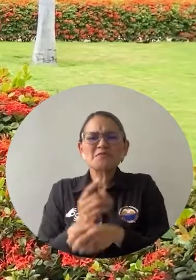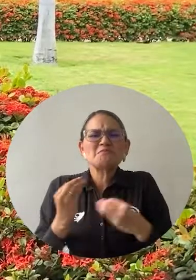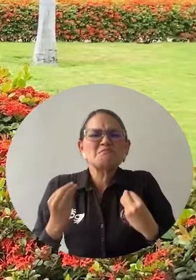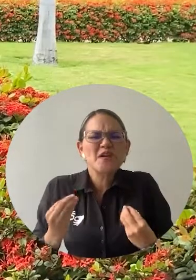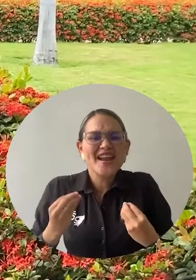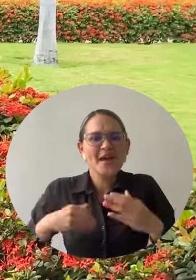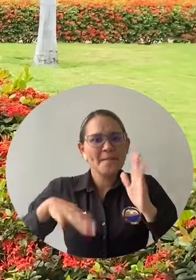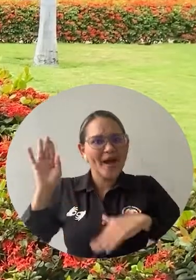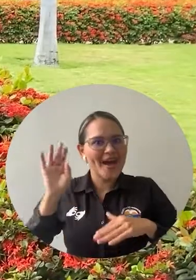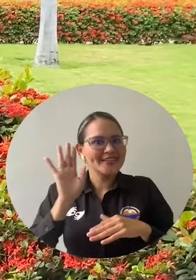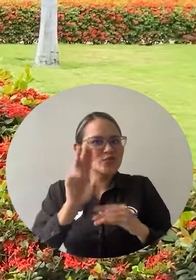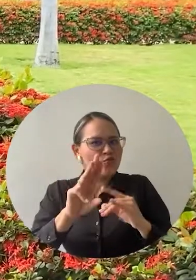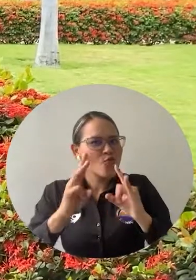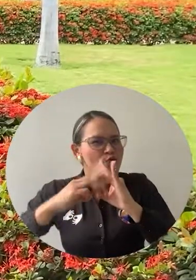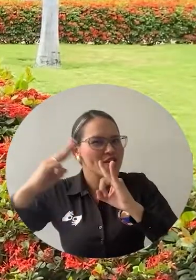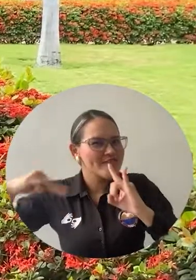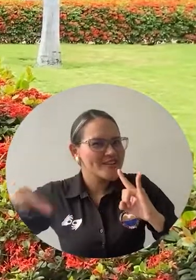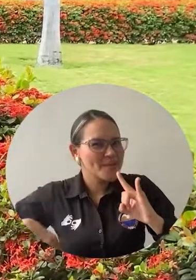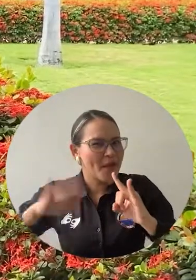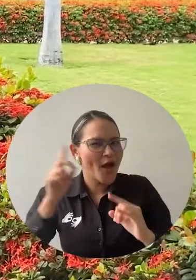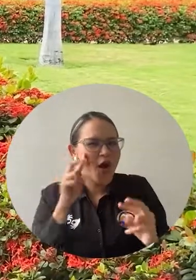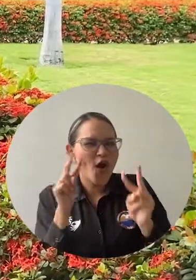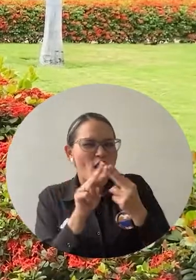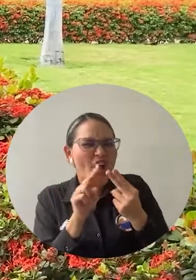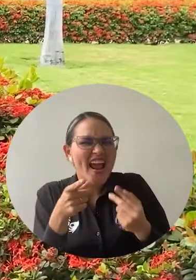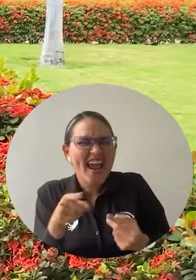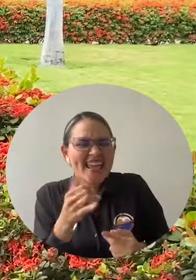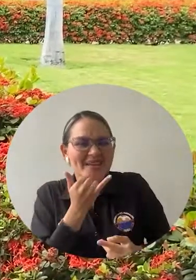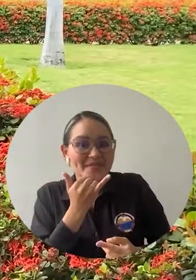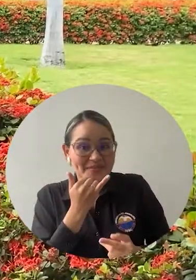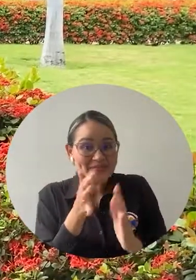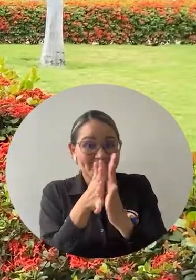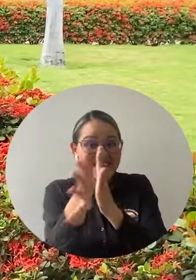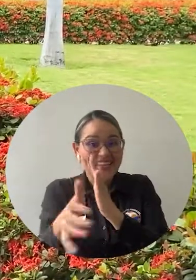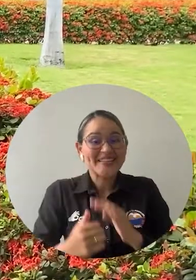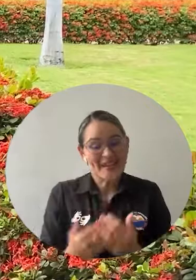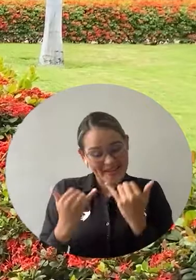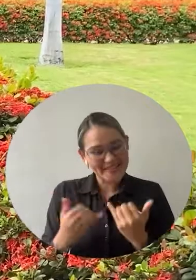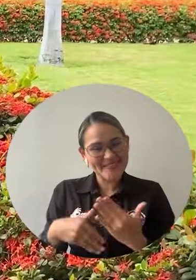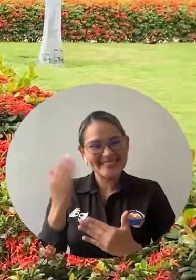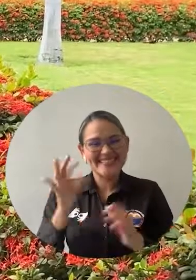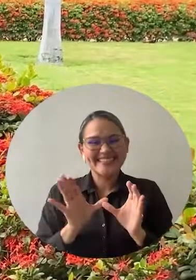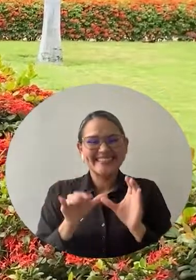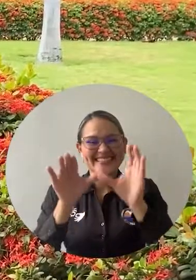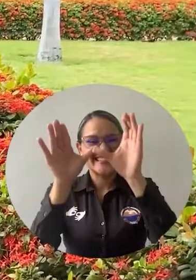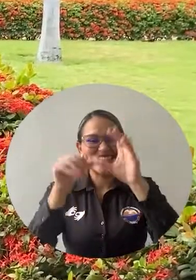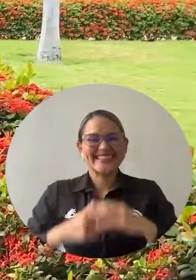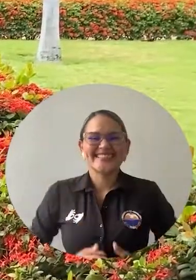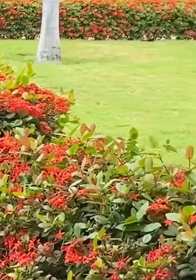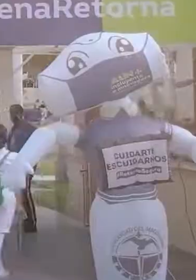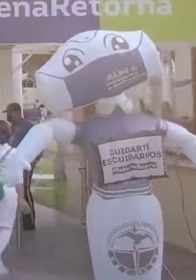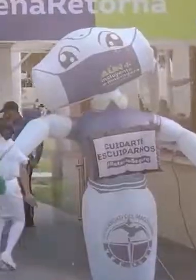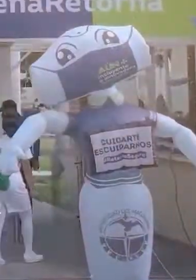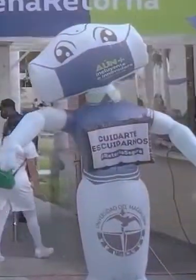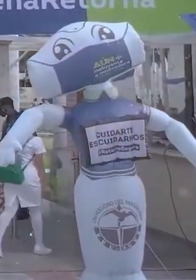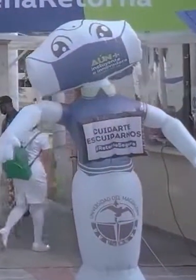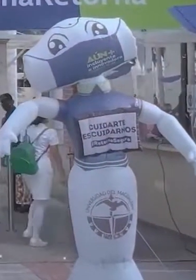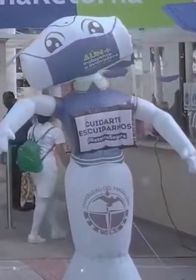minutos para que conozcan detalles del acontecer institucional de nuestra alma mater. Ya comienza El Campus TV.